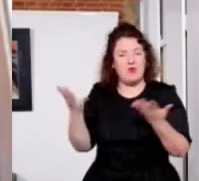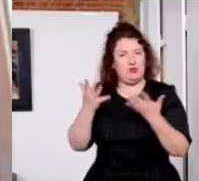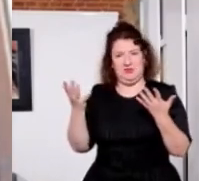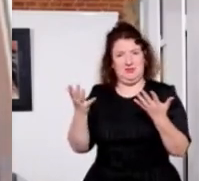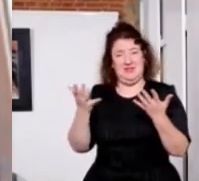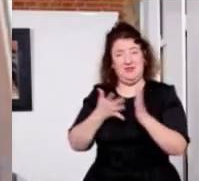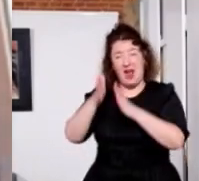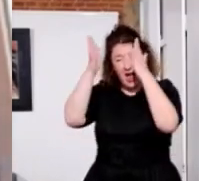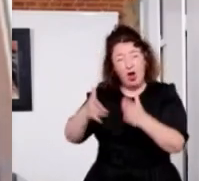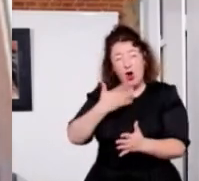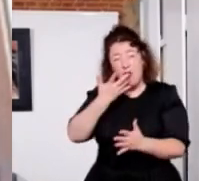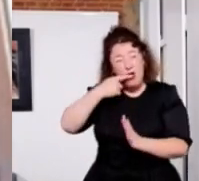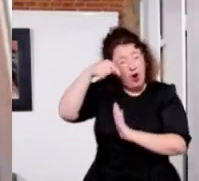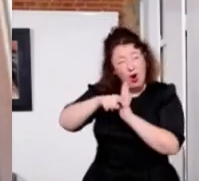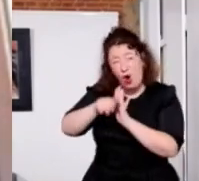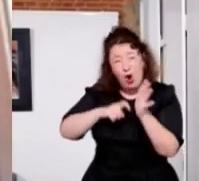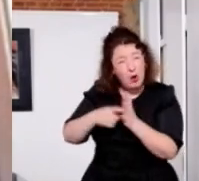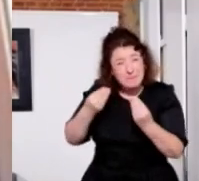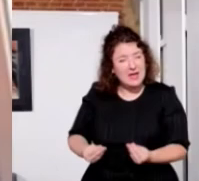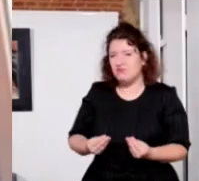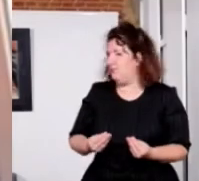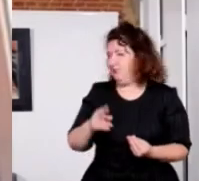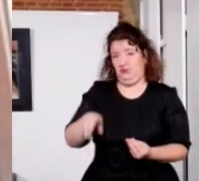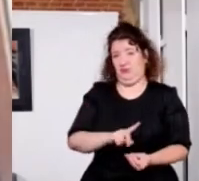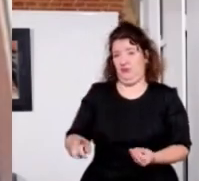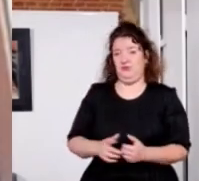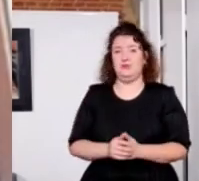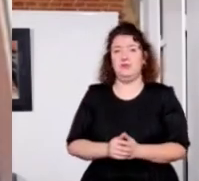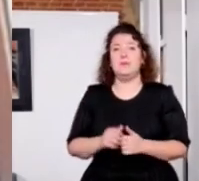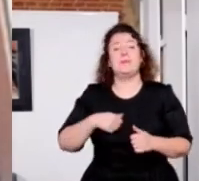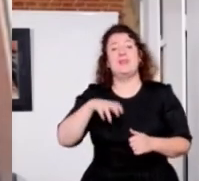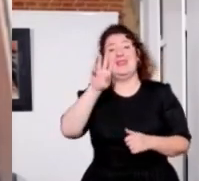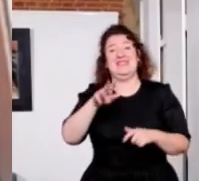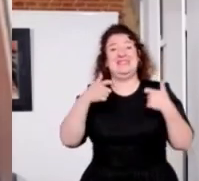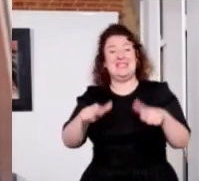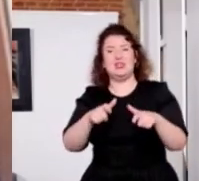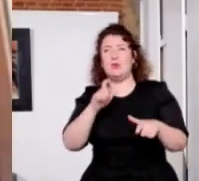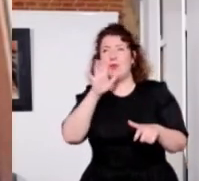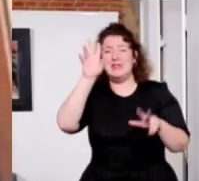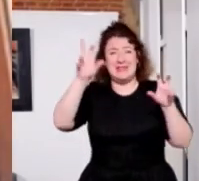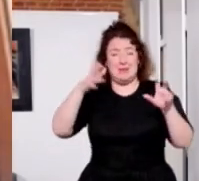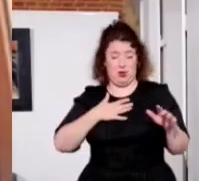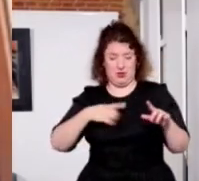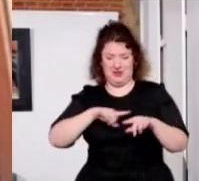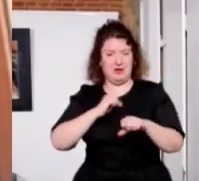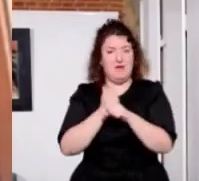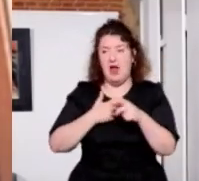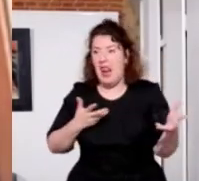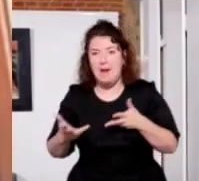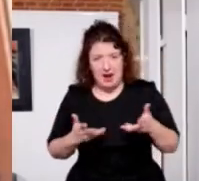nadie. Con lo cual, en el ámbito del tercer sector, precisamente por la emergencia con la que trabajamos, con